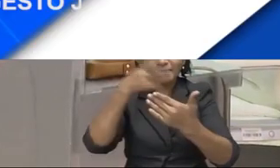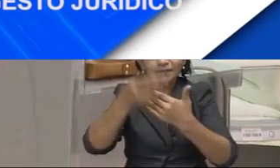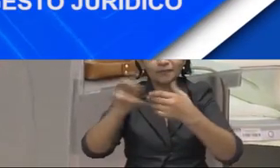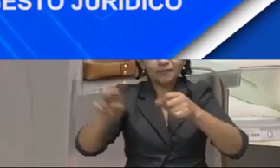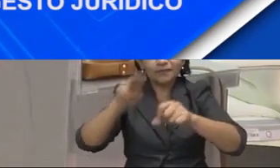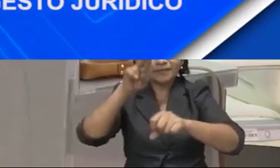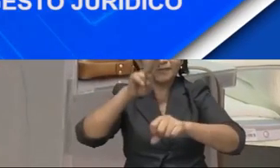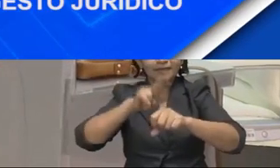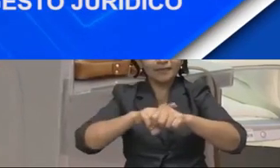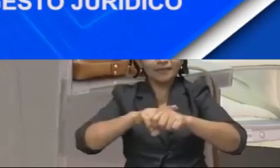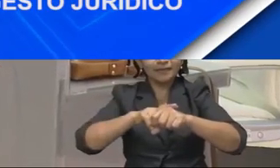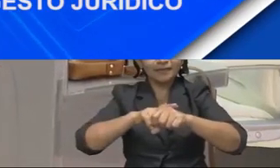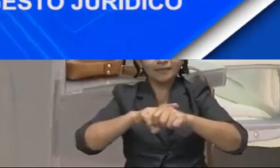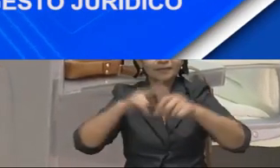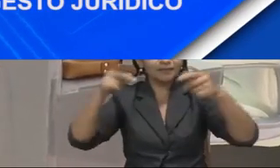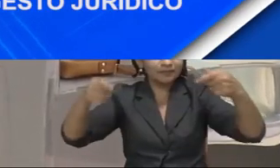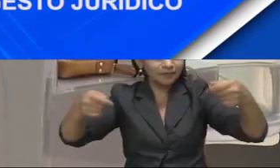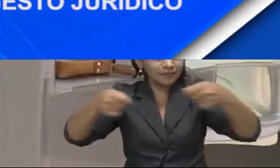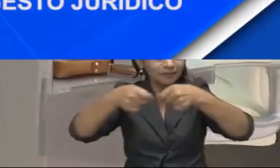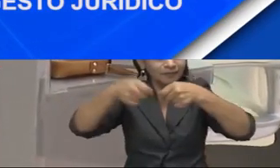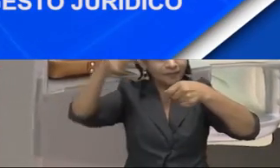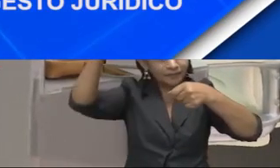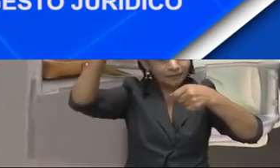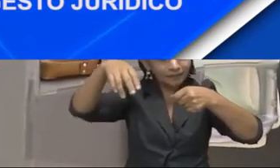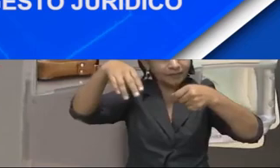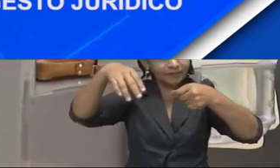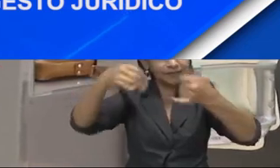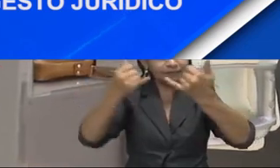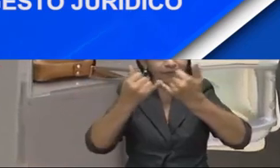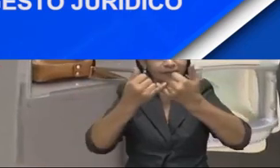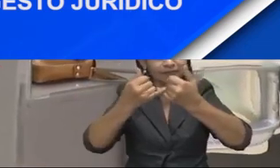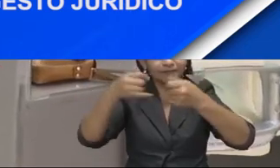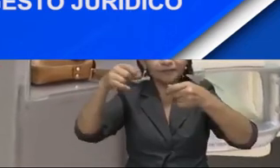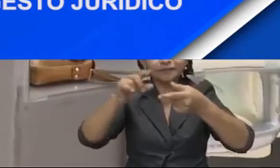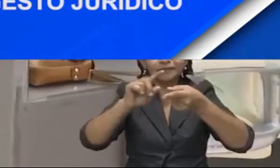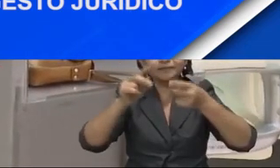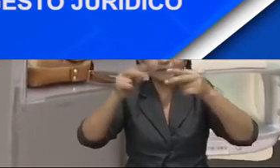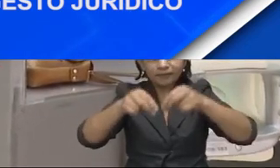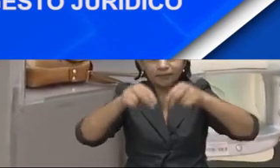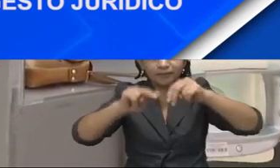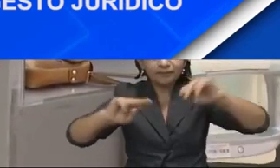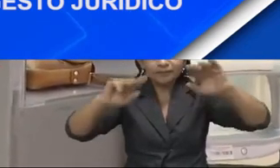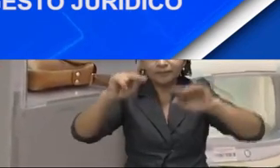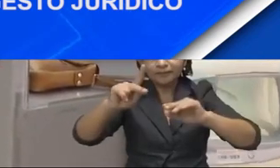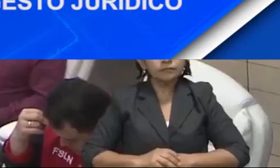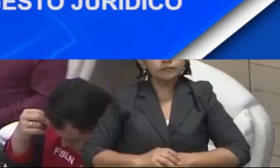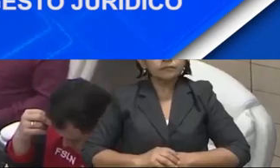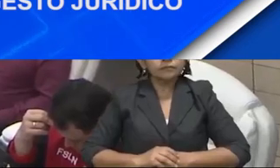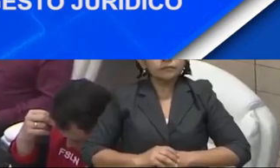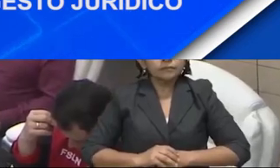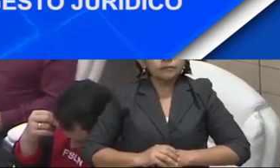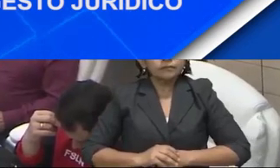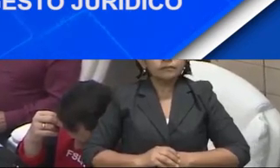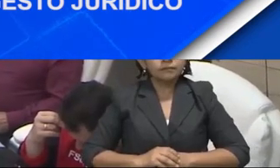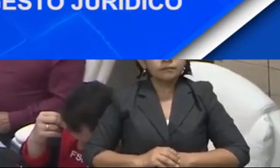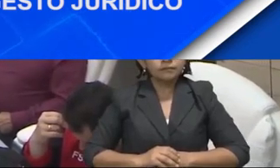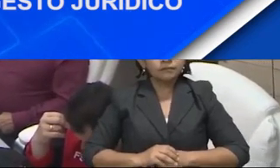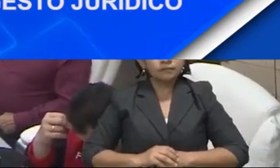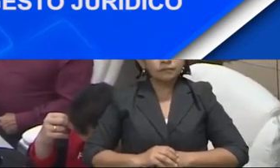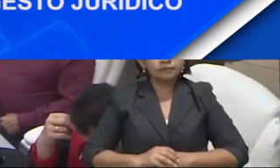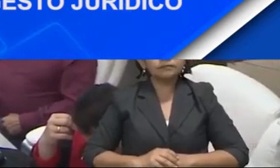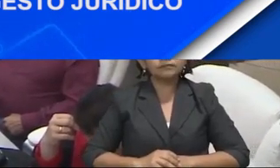Diputados de la Asamblea Nacional remitieron a la Comisión de Justicia para su debido dictamen la ley del digesto